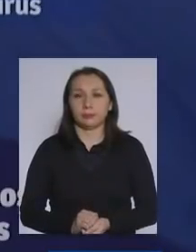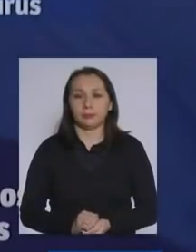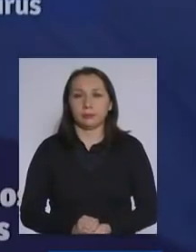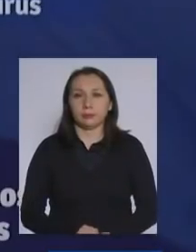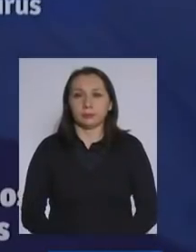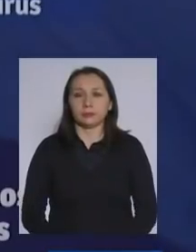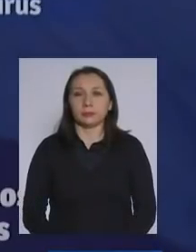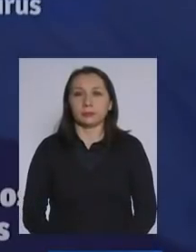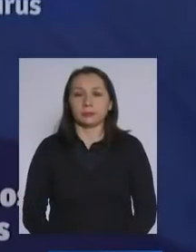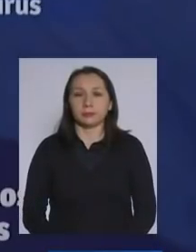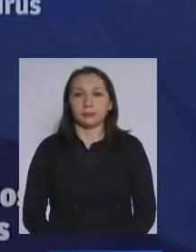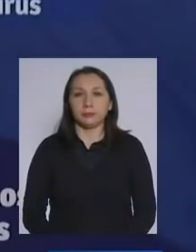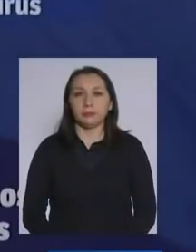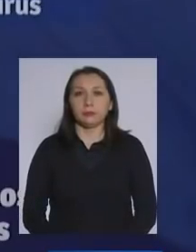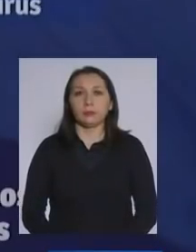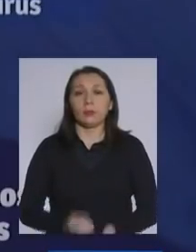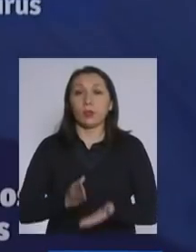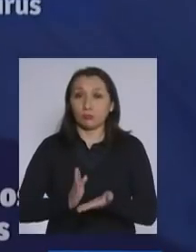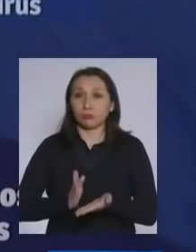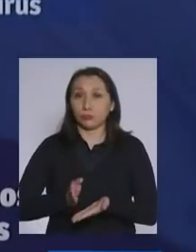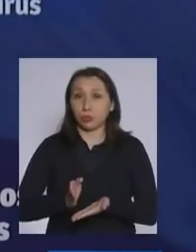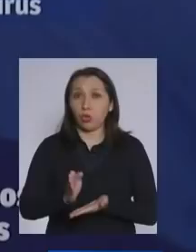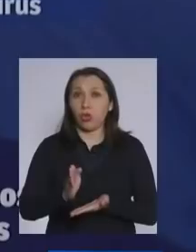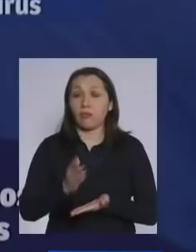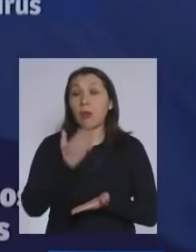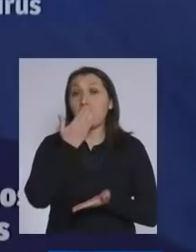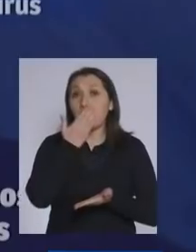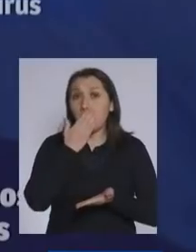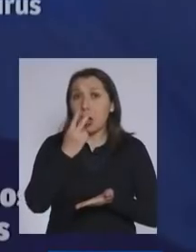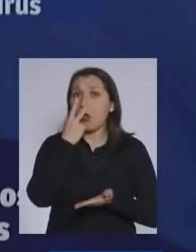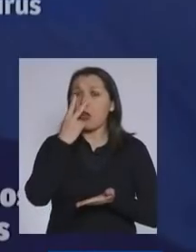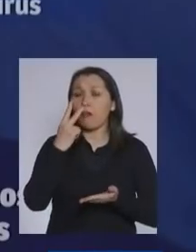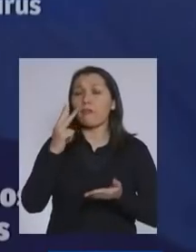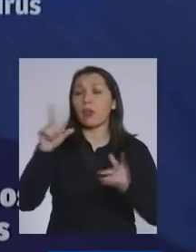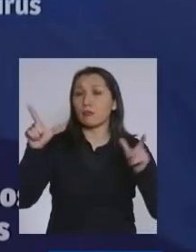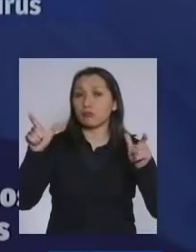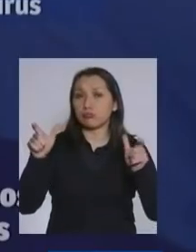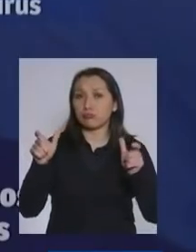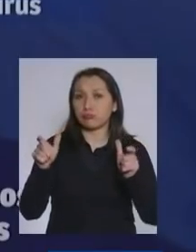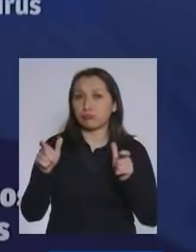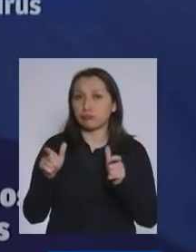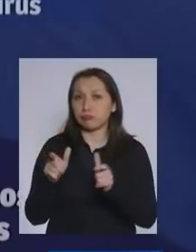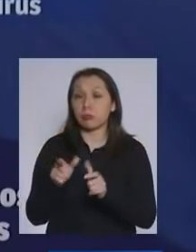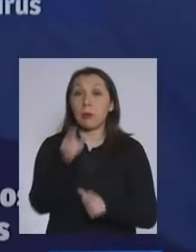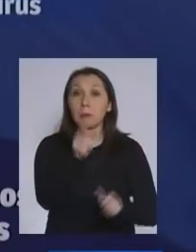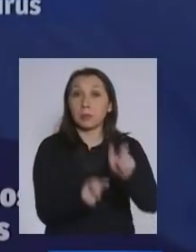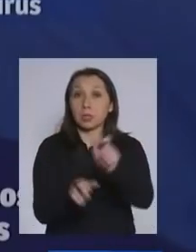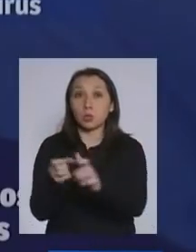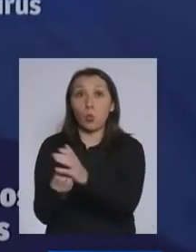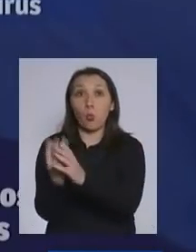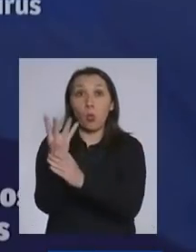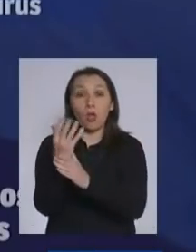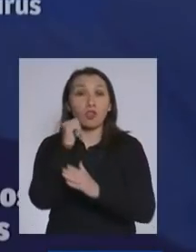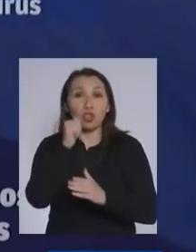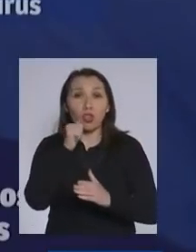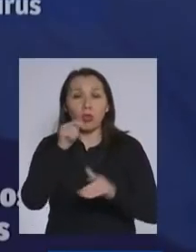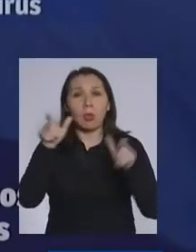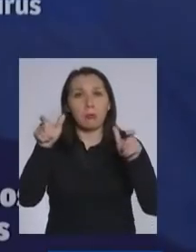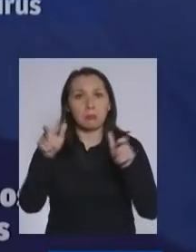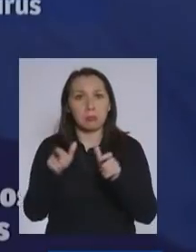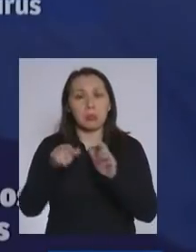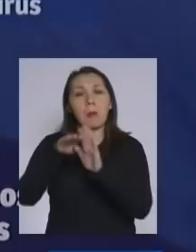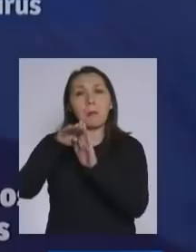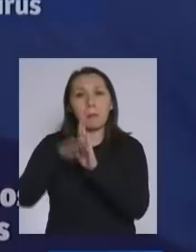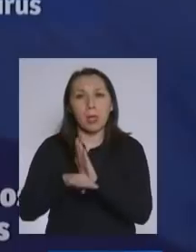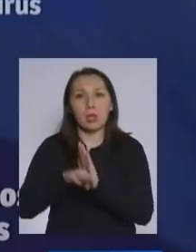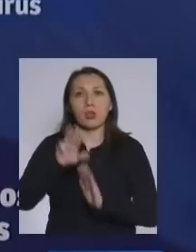coronavirus. Continúa la leve mejoría. Los casos nuevos han disminuido en un